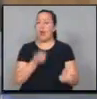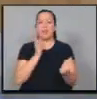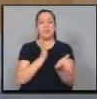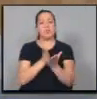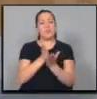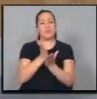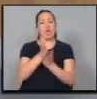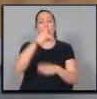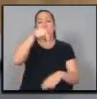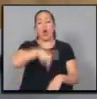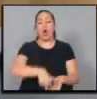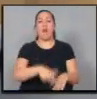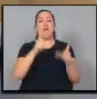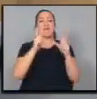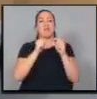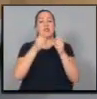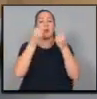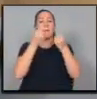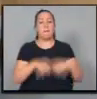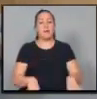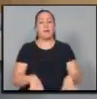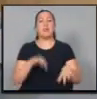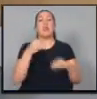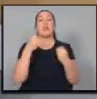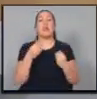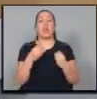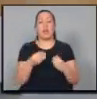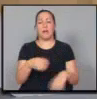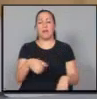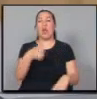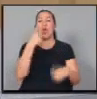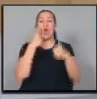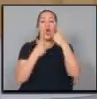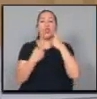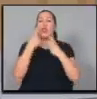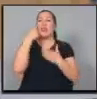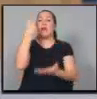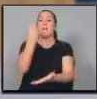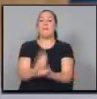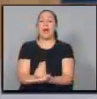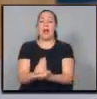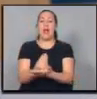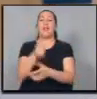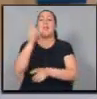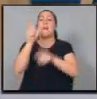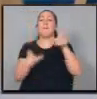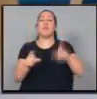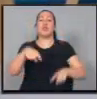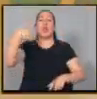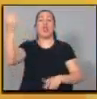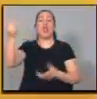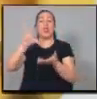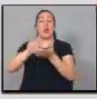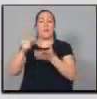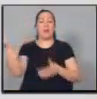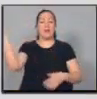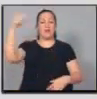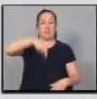de hoy es una fecha clave. Es el control de inmigrantes, el control de extranjeros.